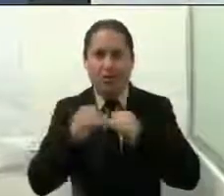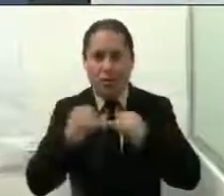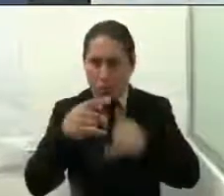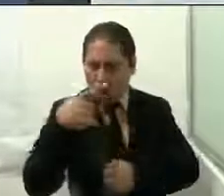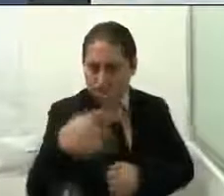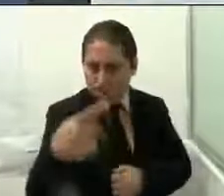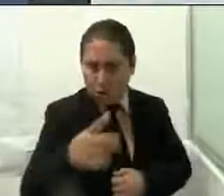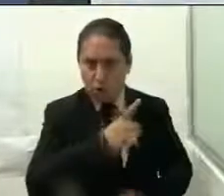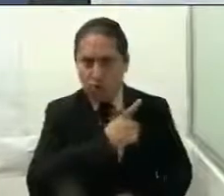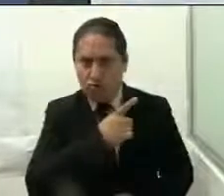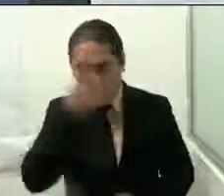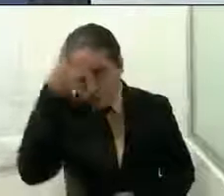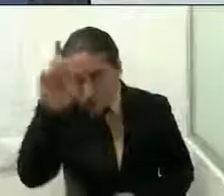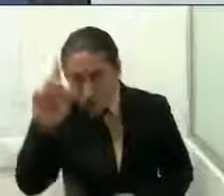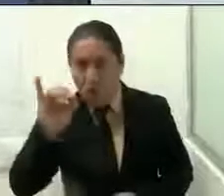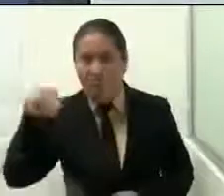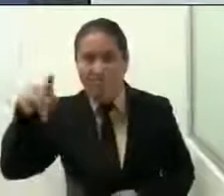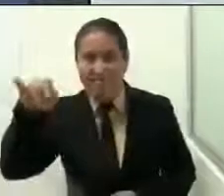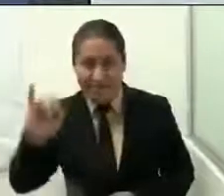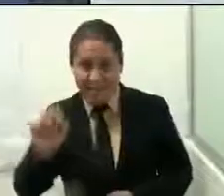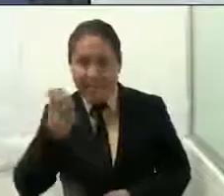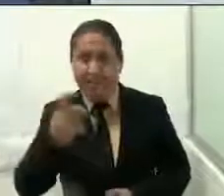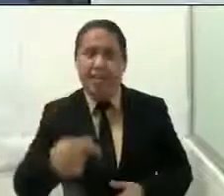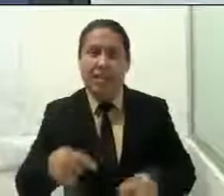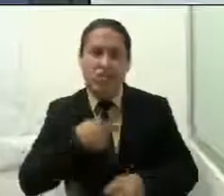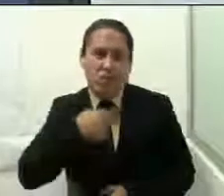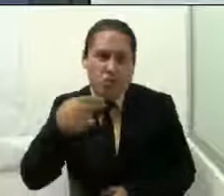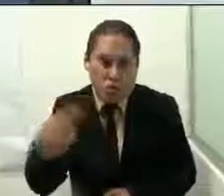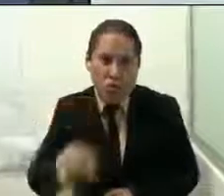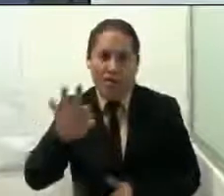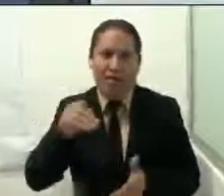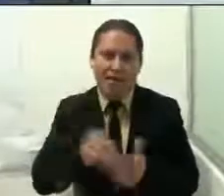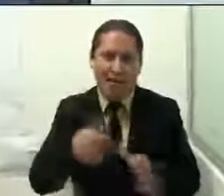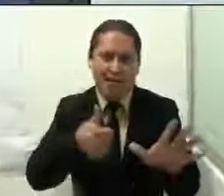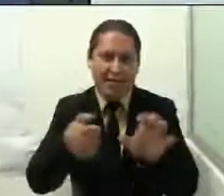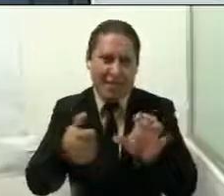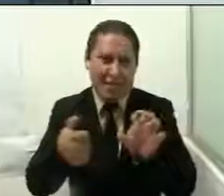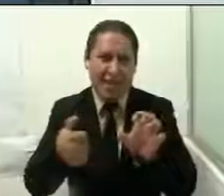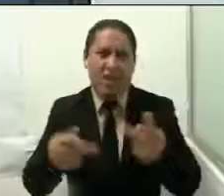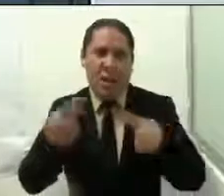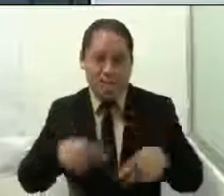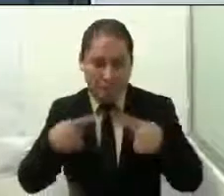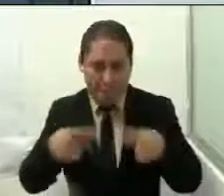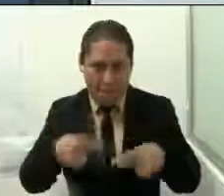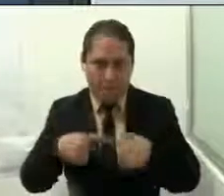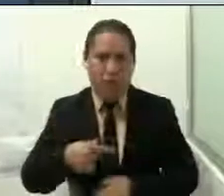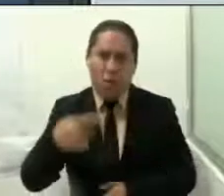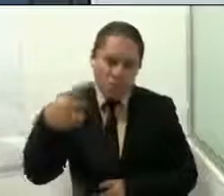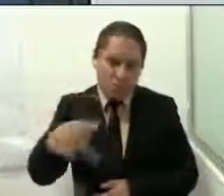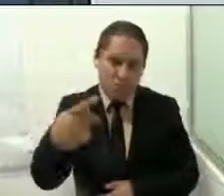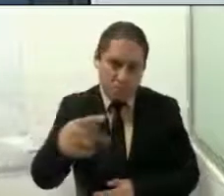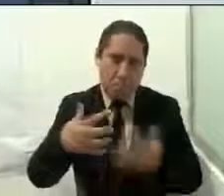impi a favor de tres mil 608 productores micro